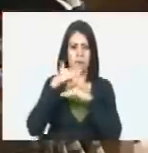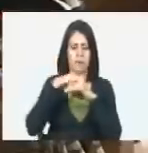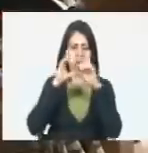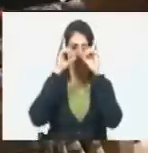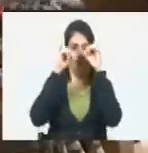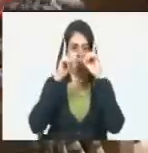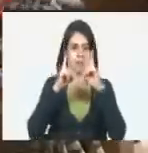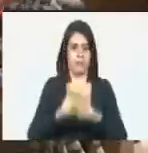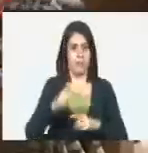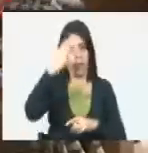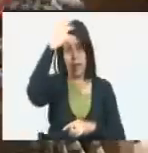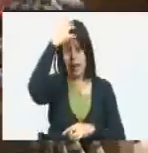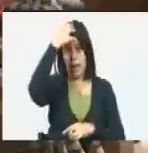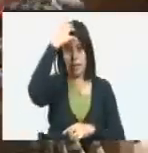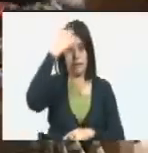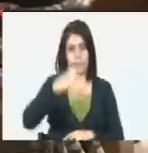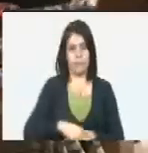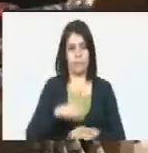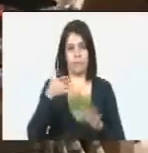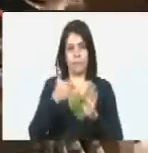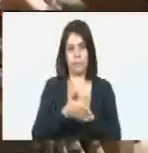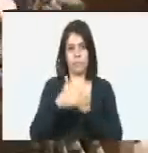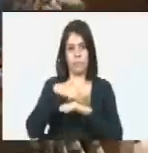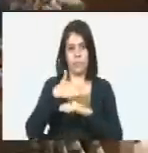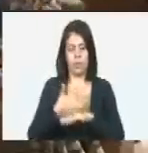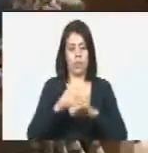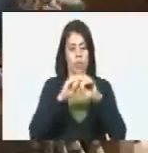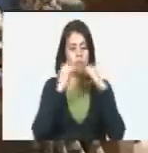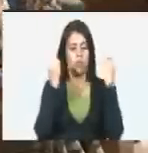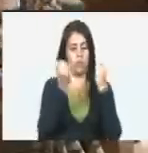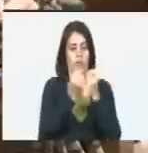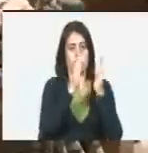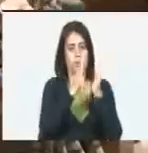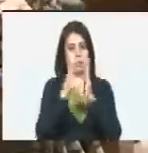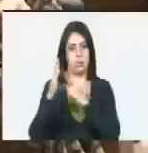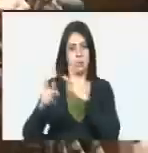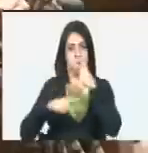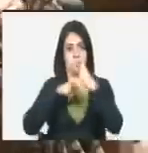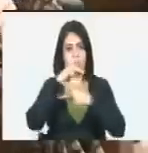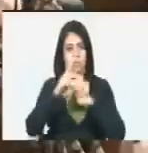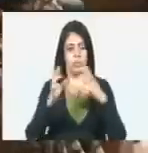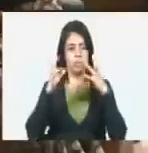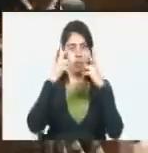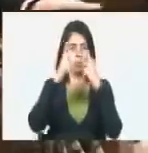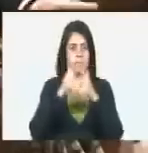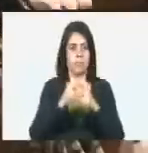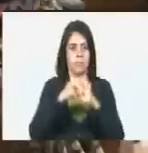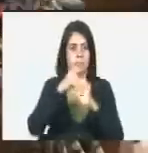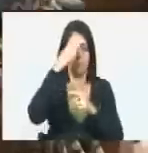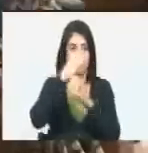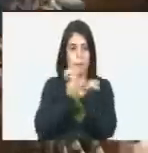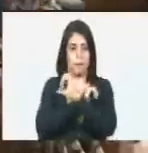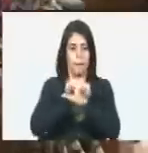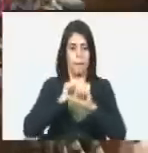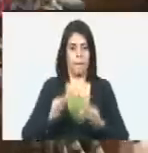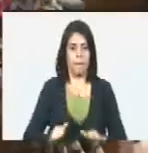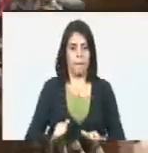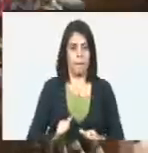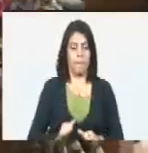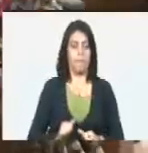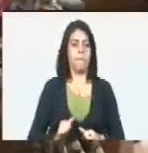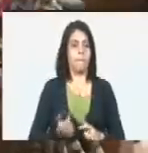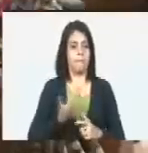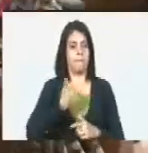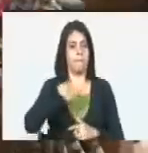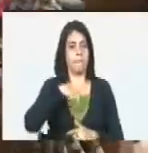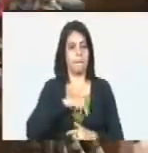rey sobre la organización político-administrativa y militar, pero se toma y nuestras